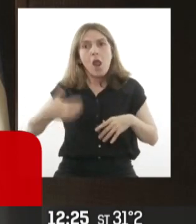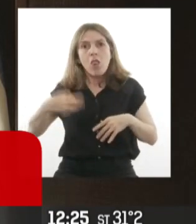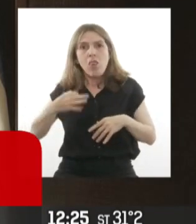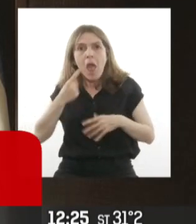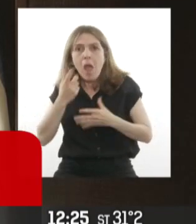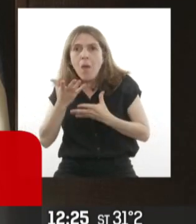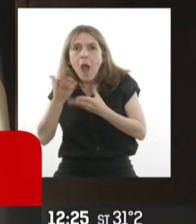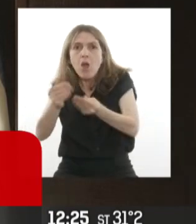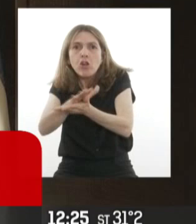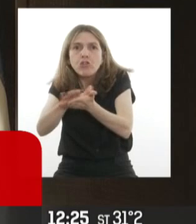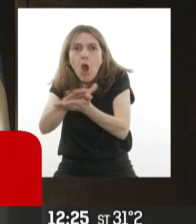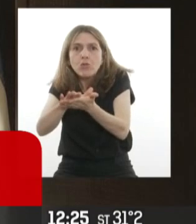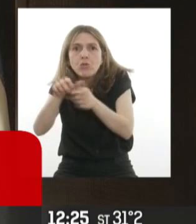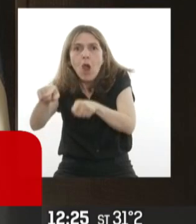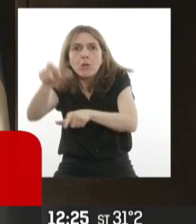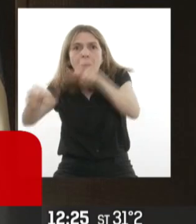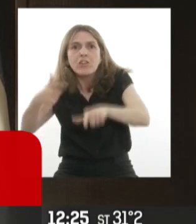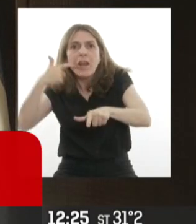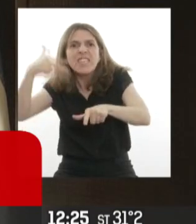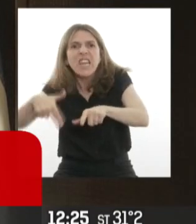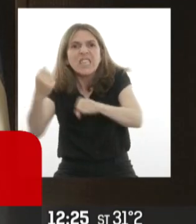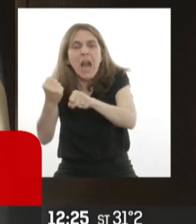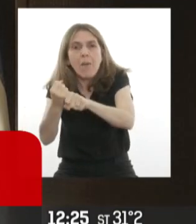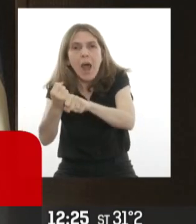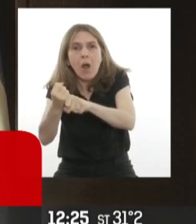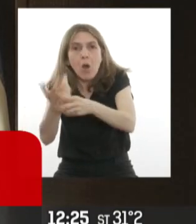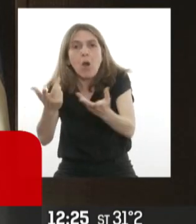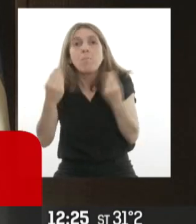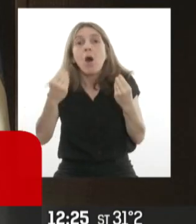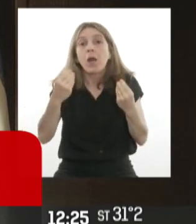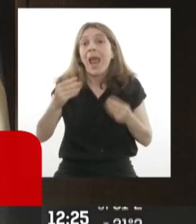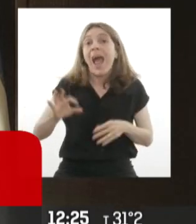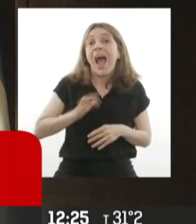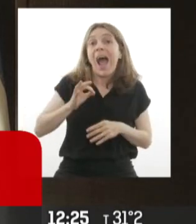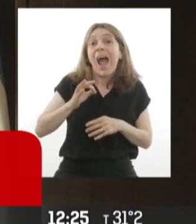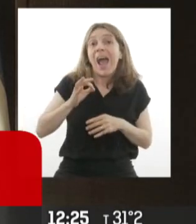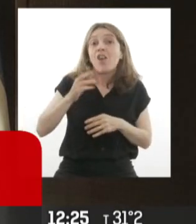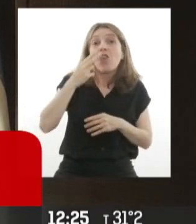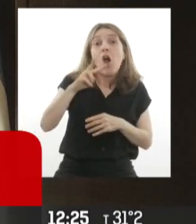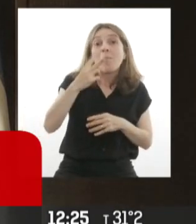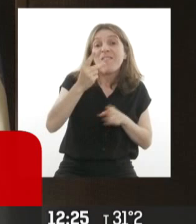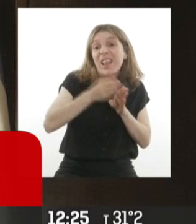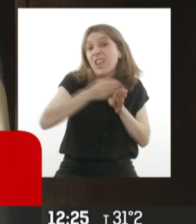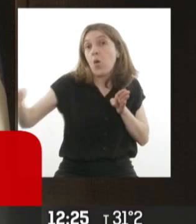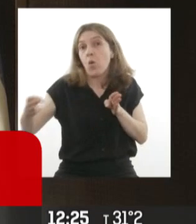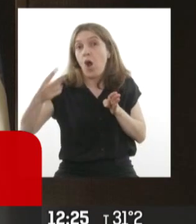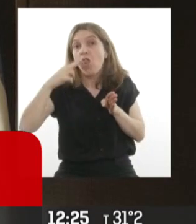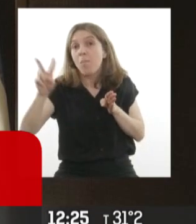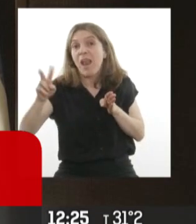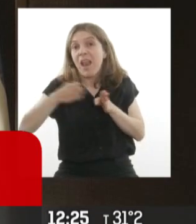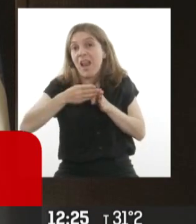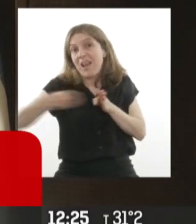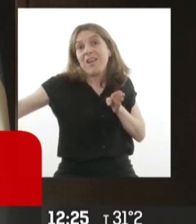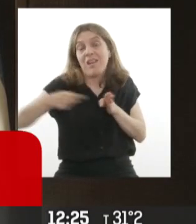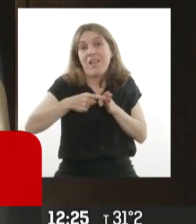poder sobrevivir. Que en el siglo XXI haya un hombre o una mujer que tengan que enfrentar